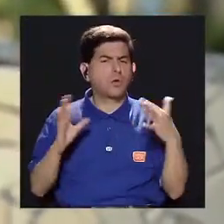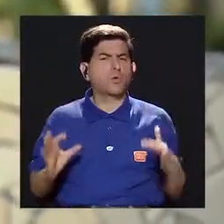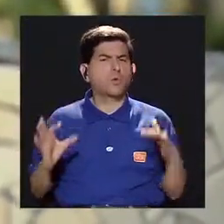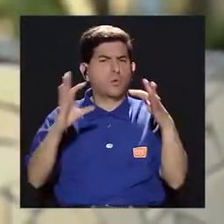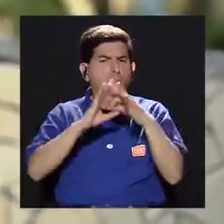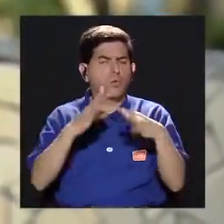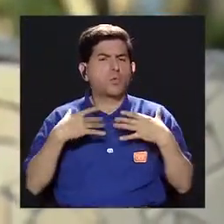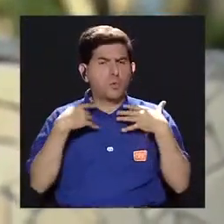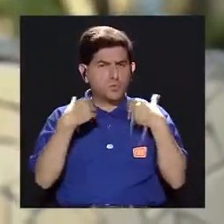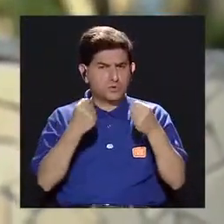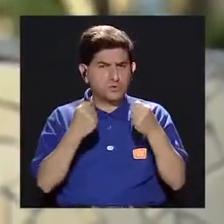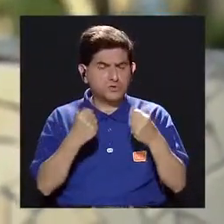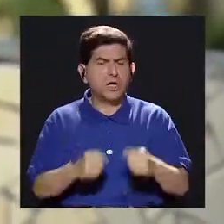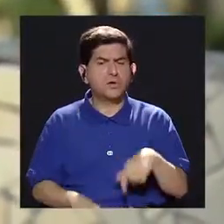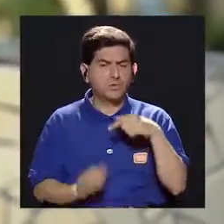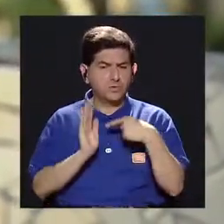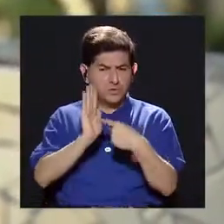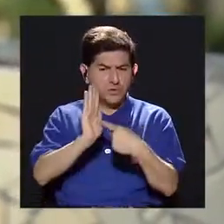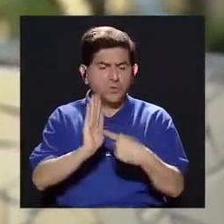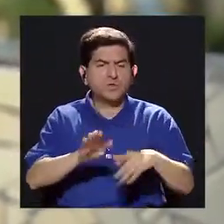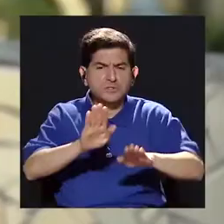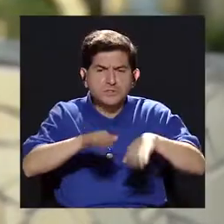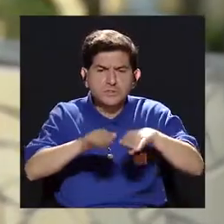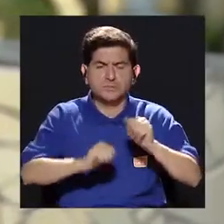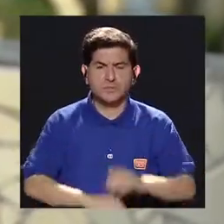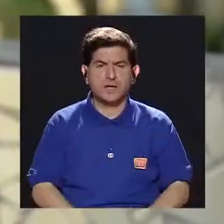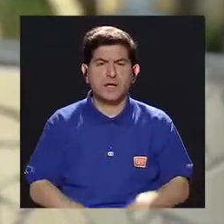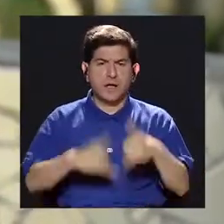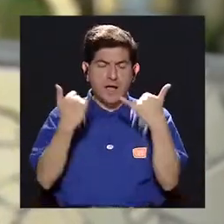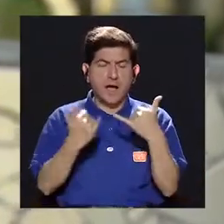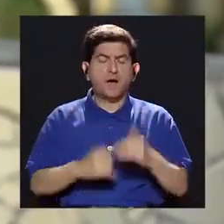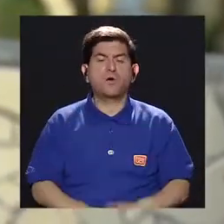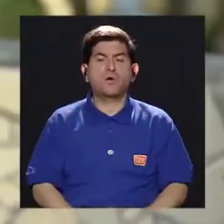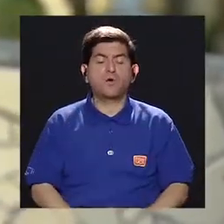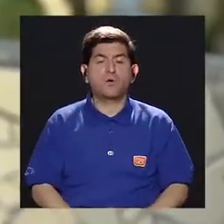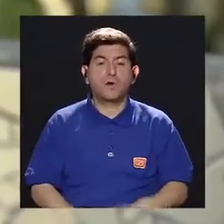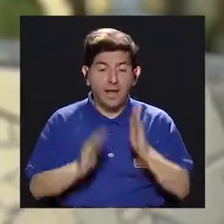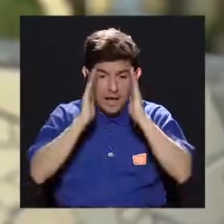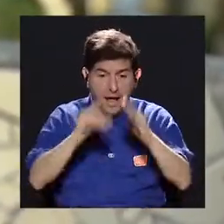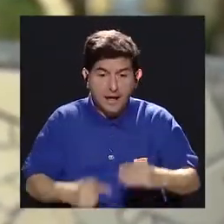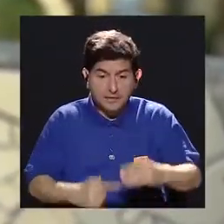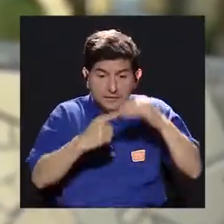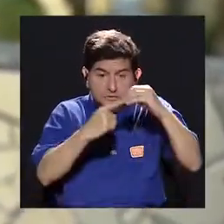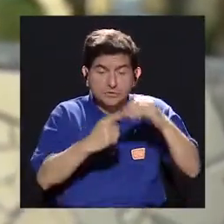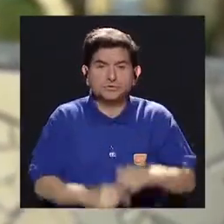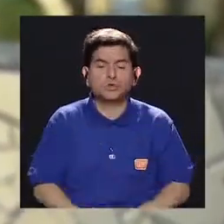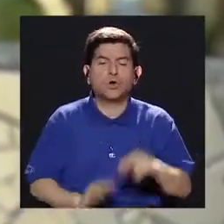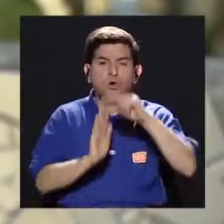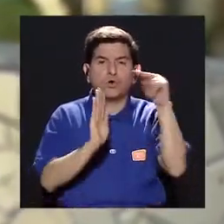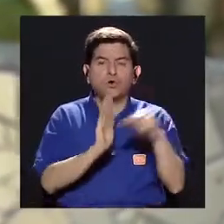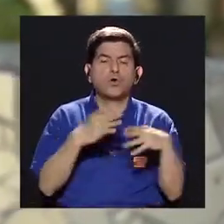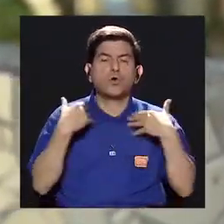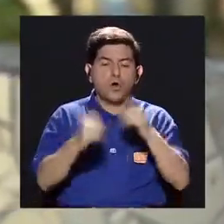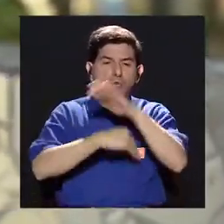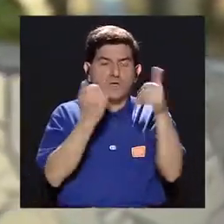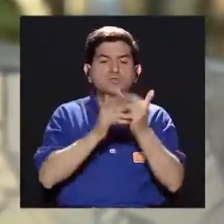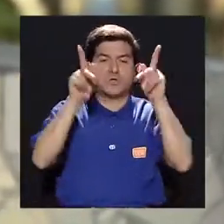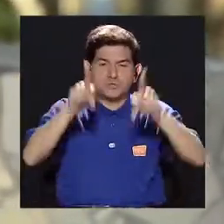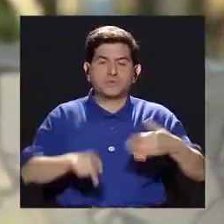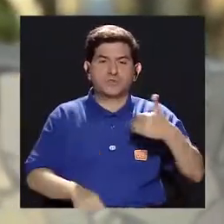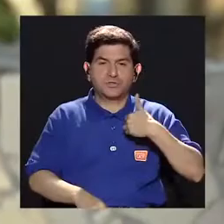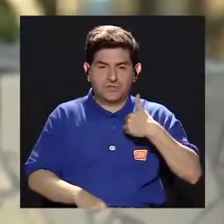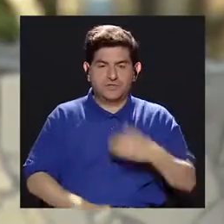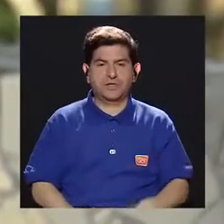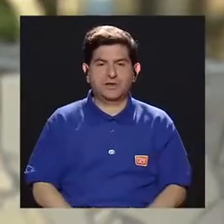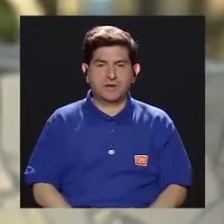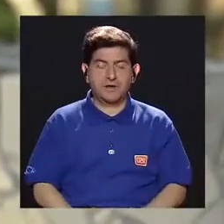que ver con la salud del pie. Y ahora, ¿cuáles son los cuidados más importantes? Primero, normas de salud que todo el mundo debería